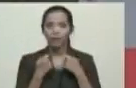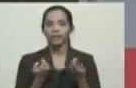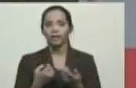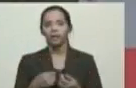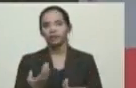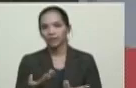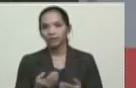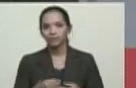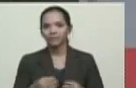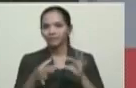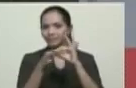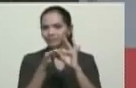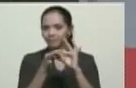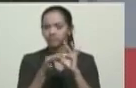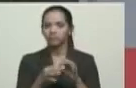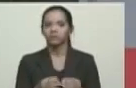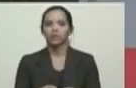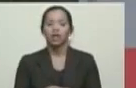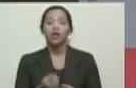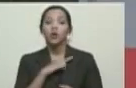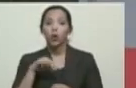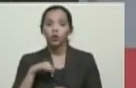discurso.